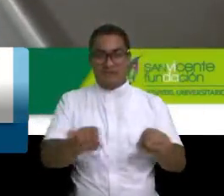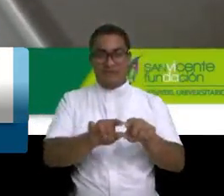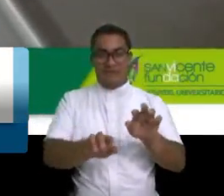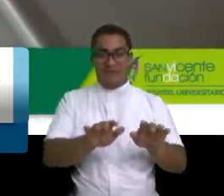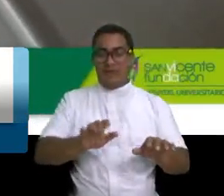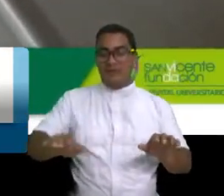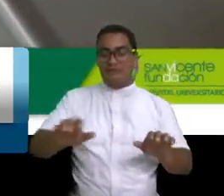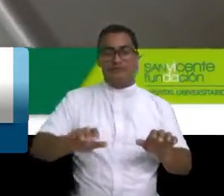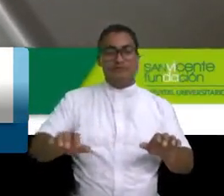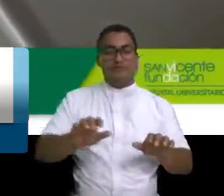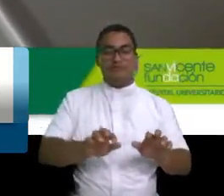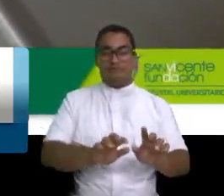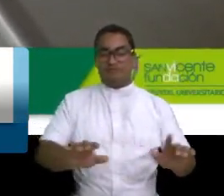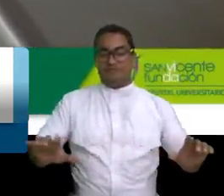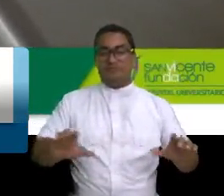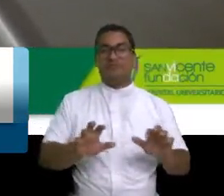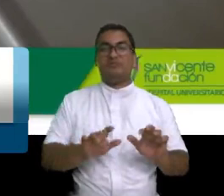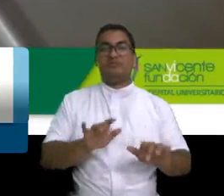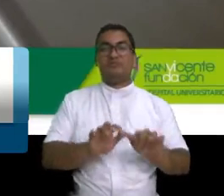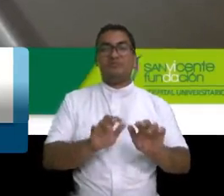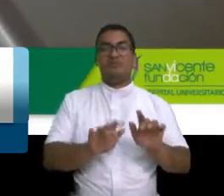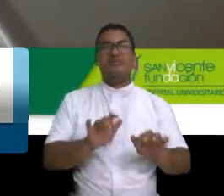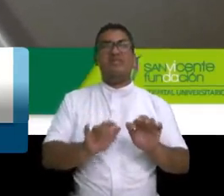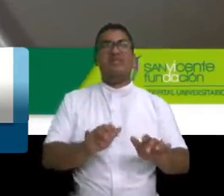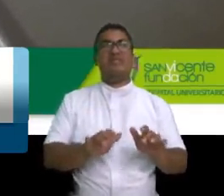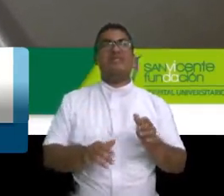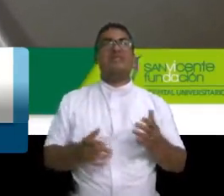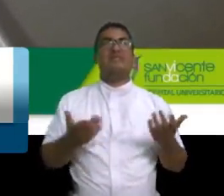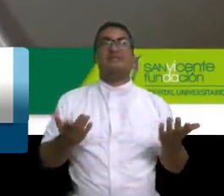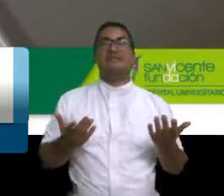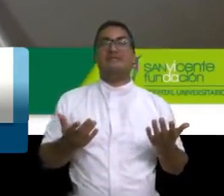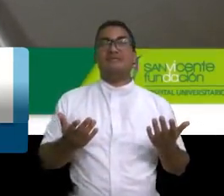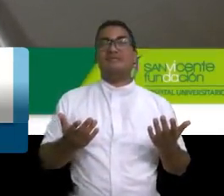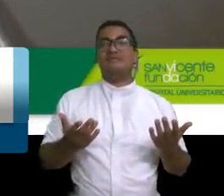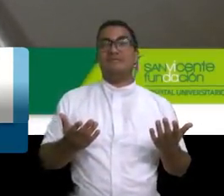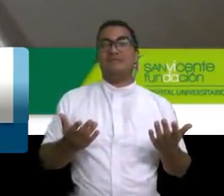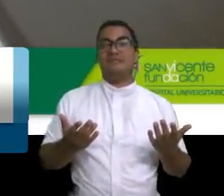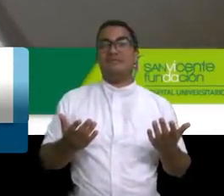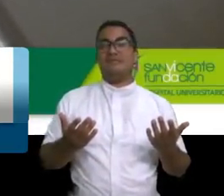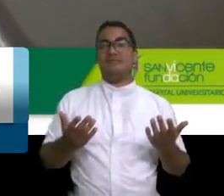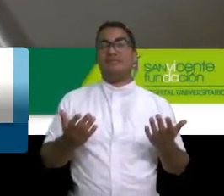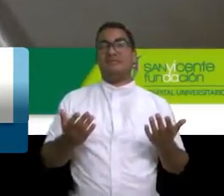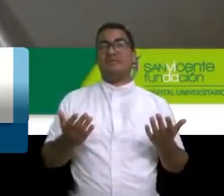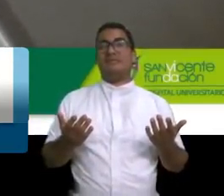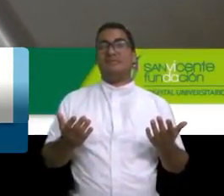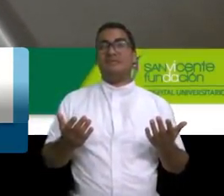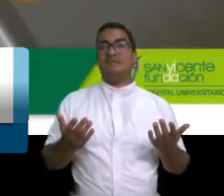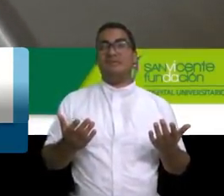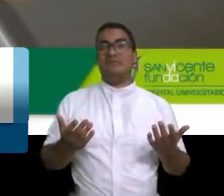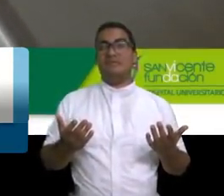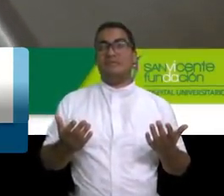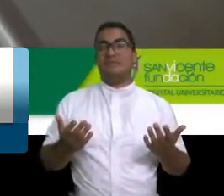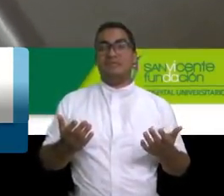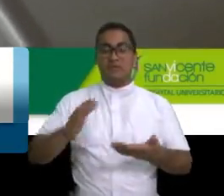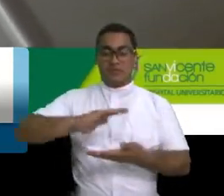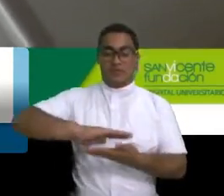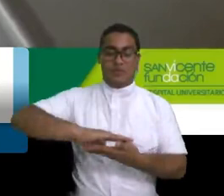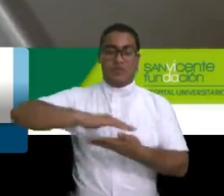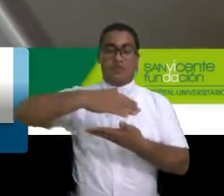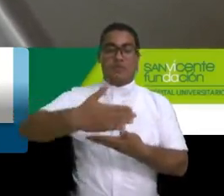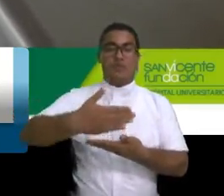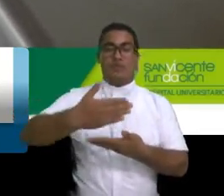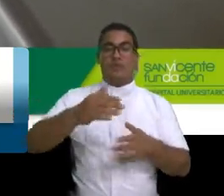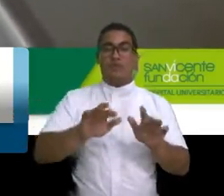el mouse, el aparatito ese para la computadora de escritorio, y ahora también portátiles también usan